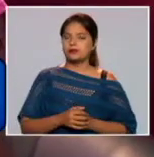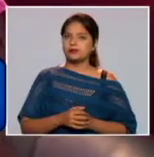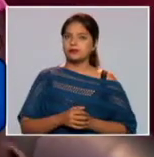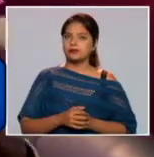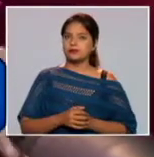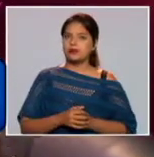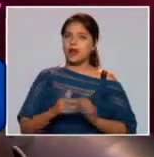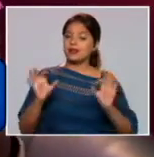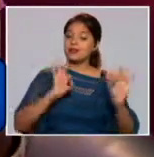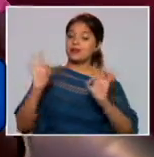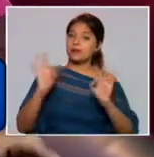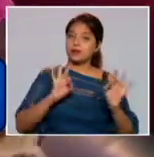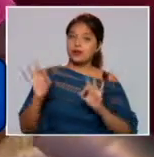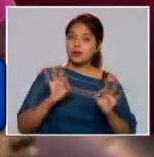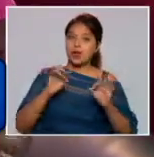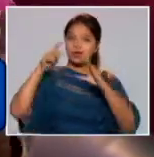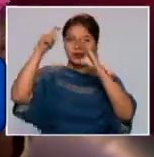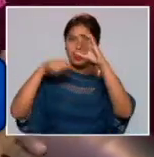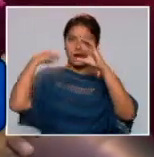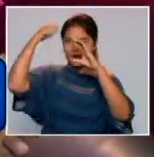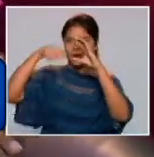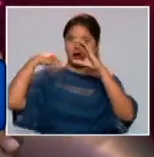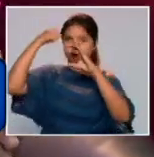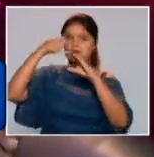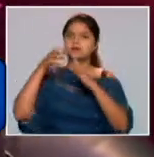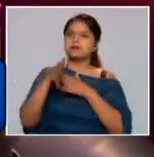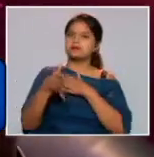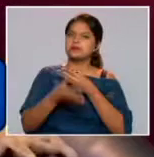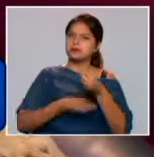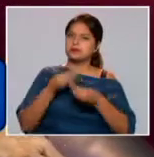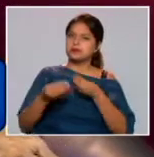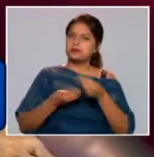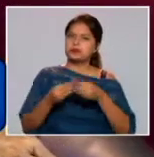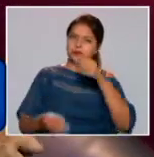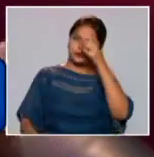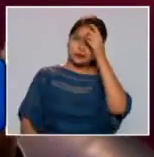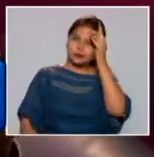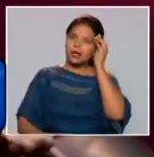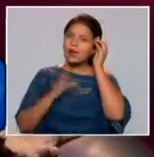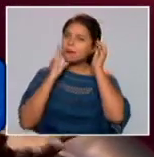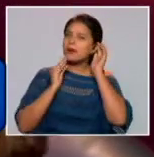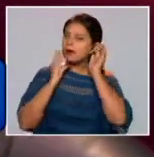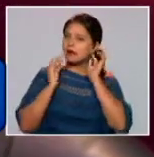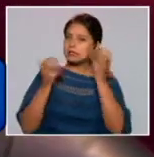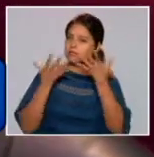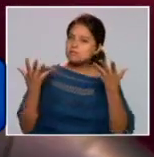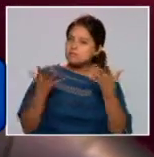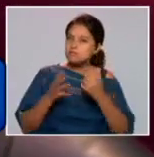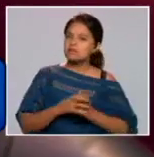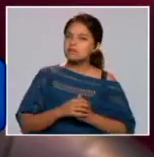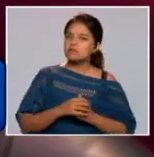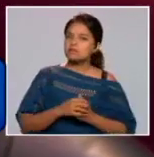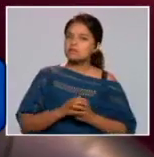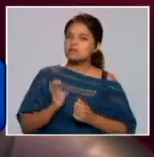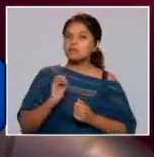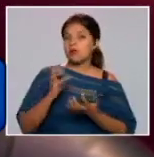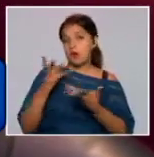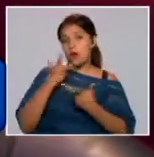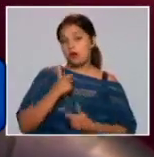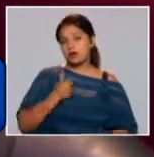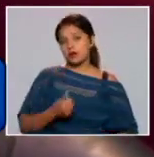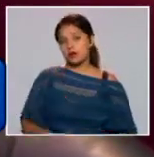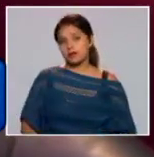de dramatización la parte audiovisual qué a qué anécdotas tiene y qué nos pueden también reseñar en cuanto a esta